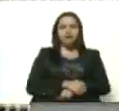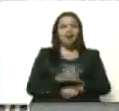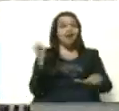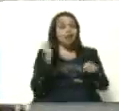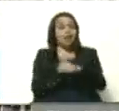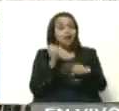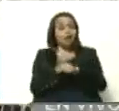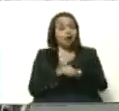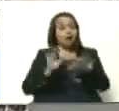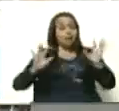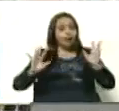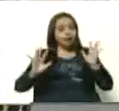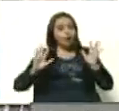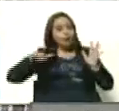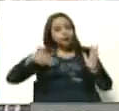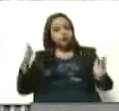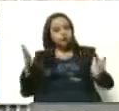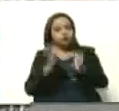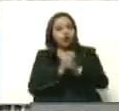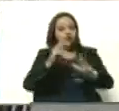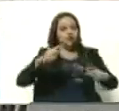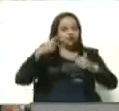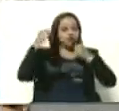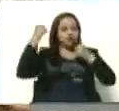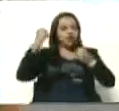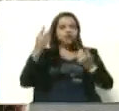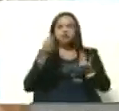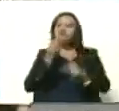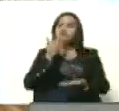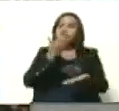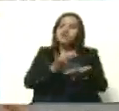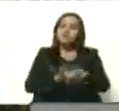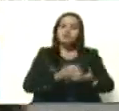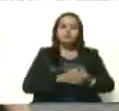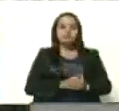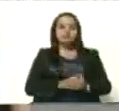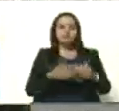sus manos consigue la victoria. Muchas gracias.